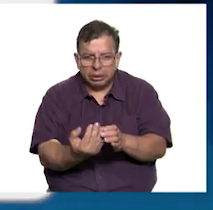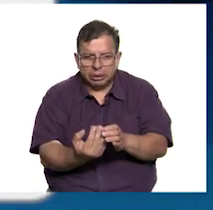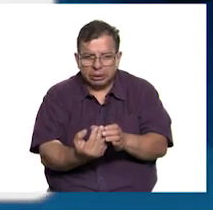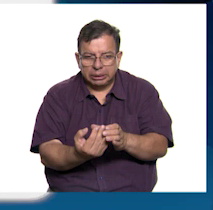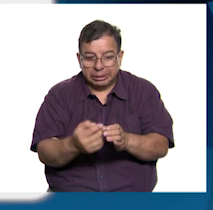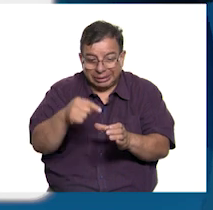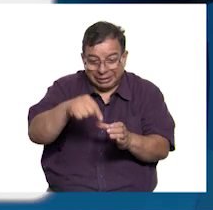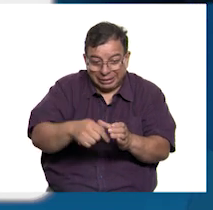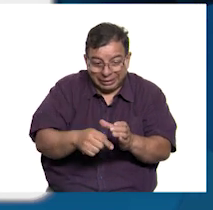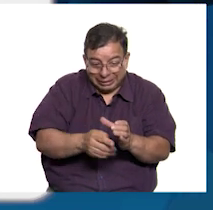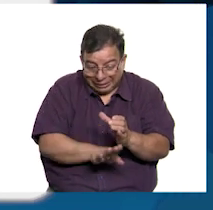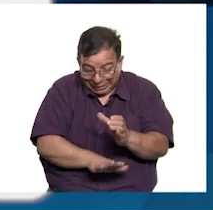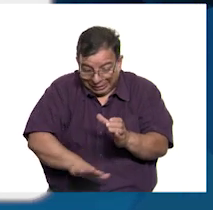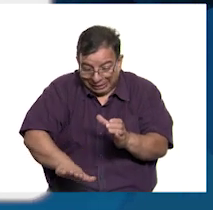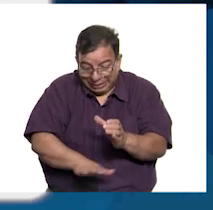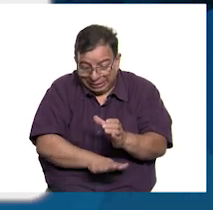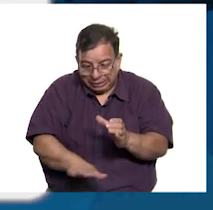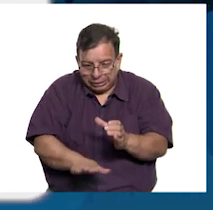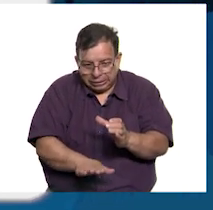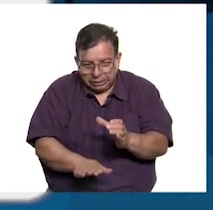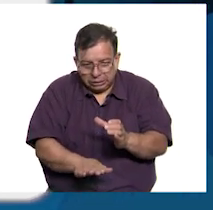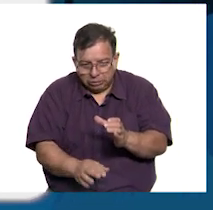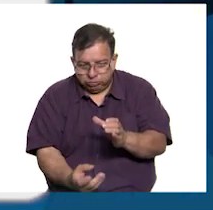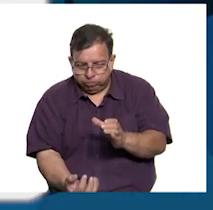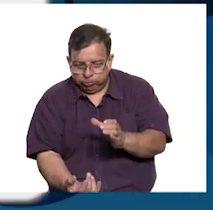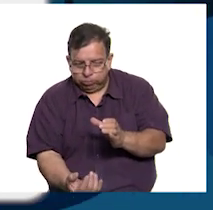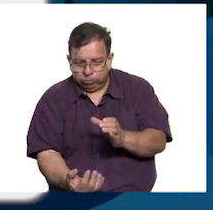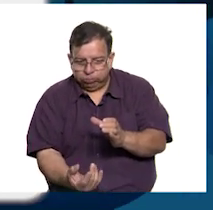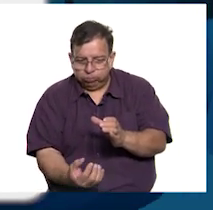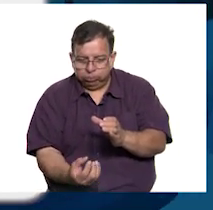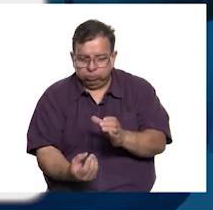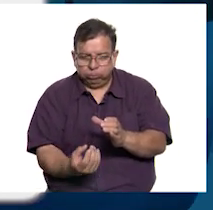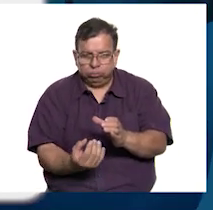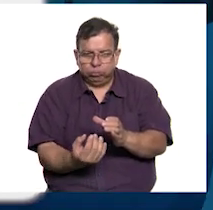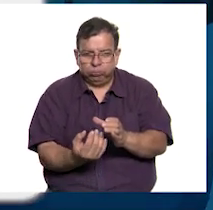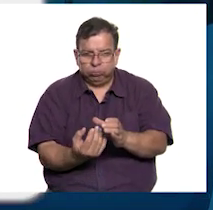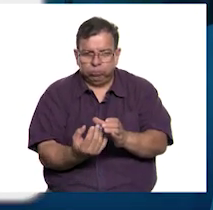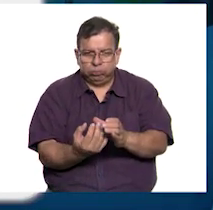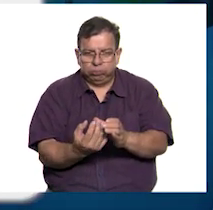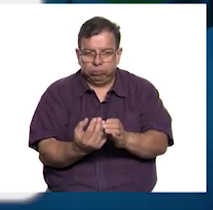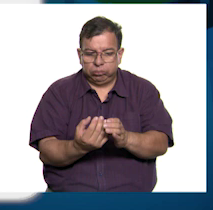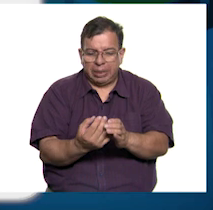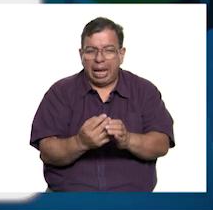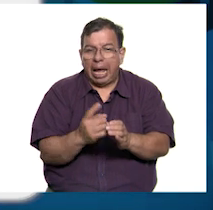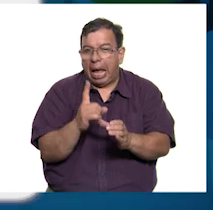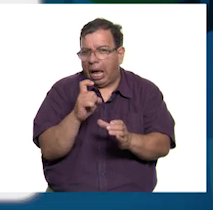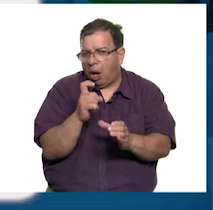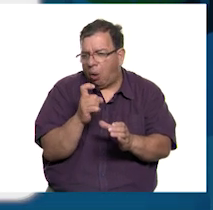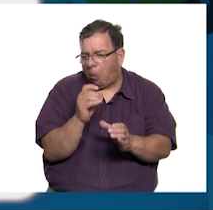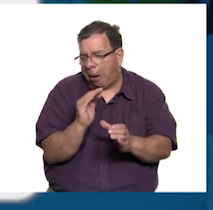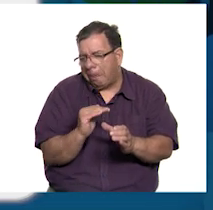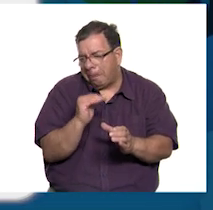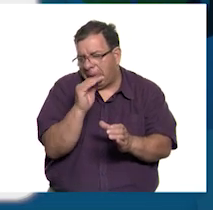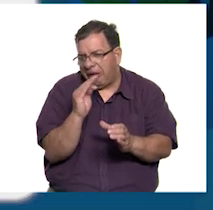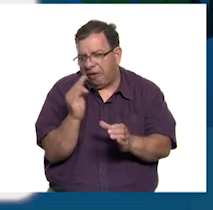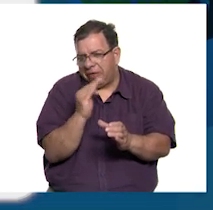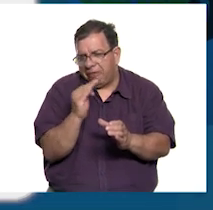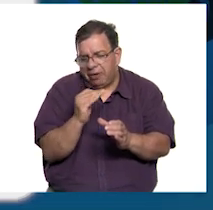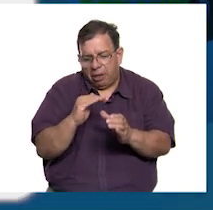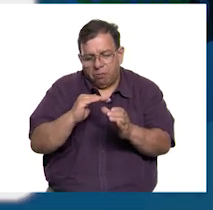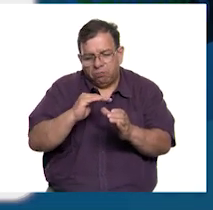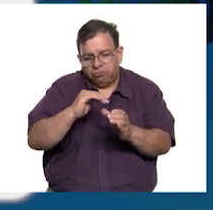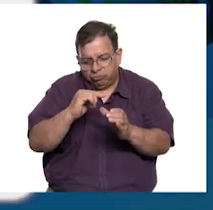contacto directo con el fondo de la cacerola se mueve hacia arriba, mientras que el agua más fría que está en la superficie